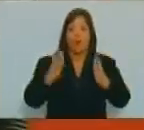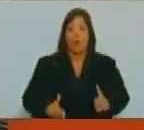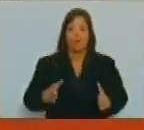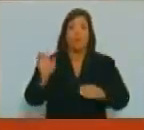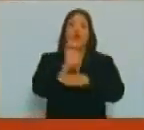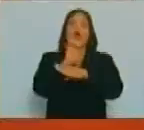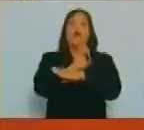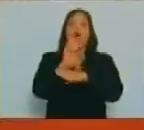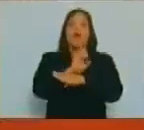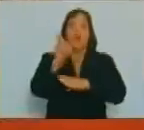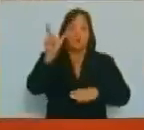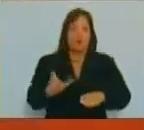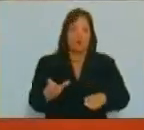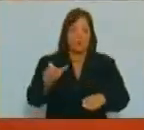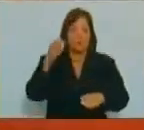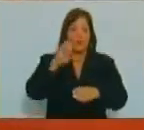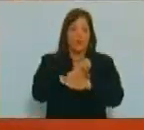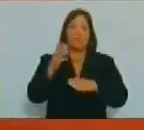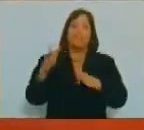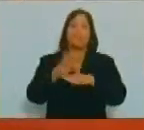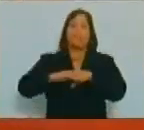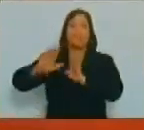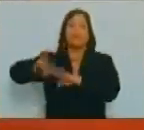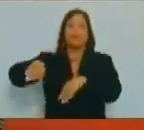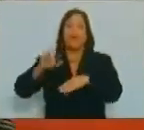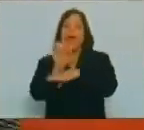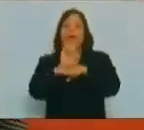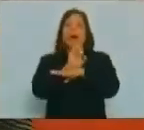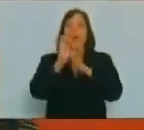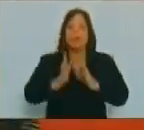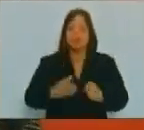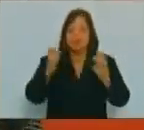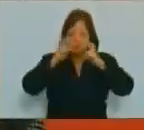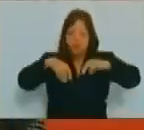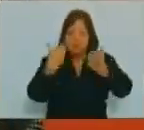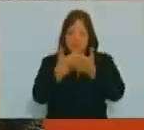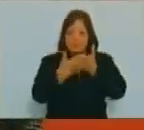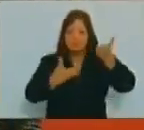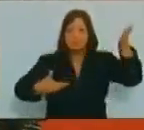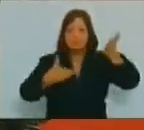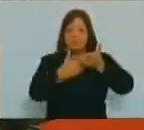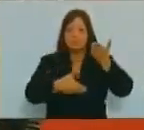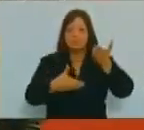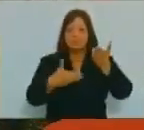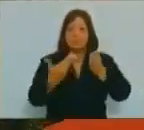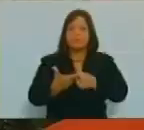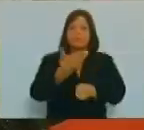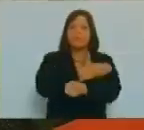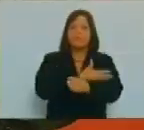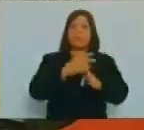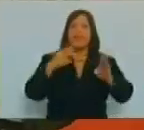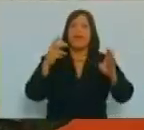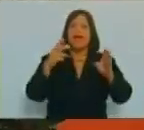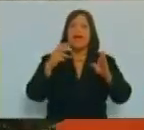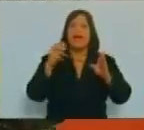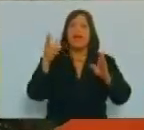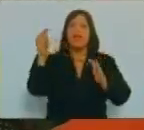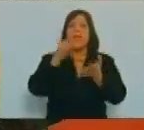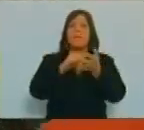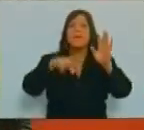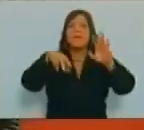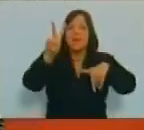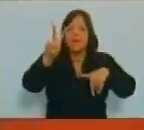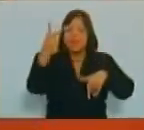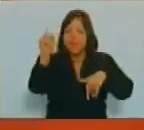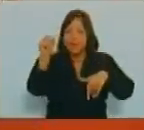me dijo en un encuentro que tuvimos que analizar a un documento que se llama antes de 2020 en este